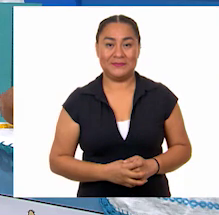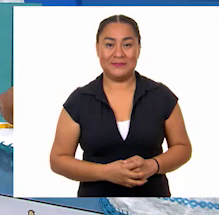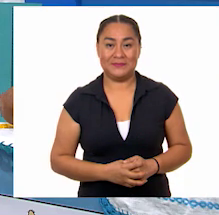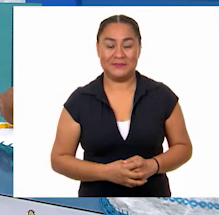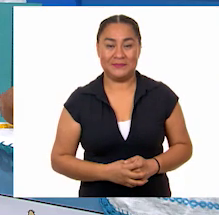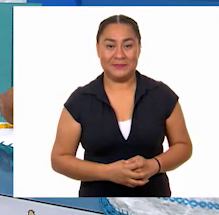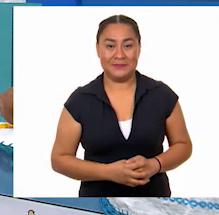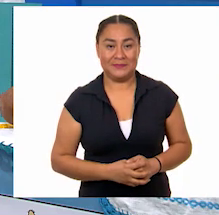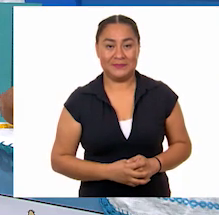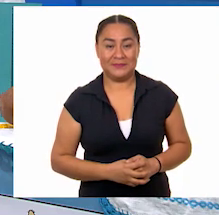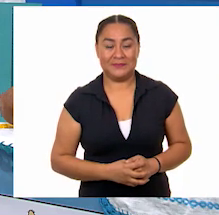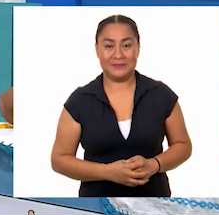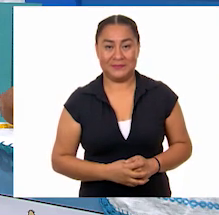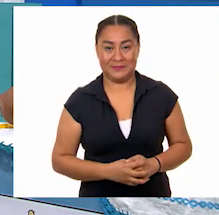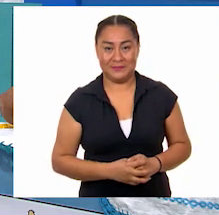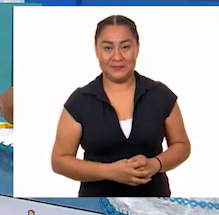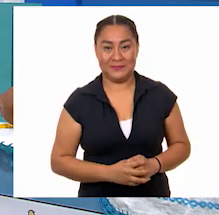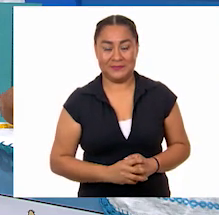gracias.